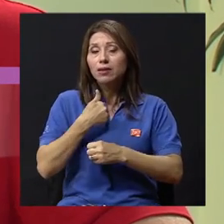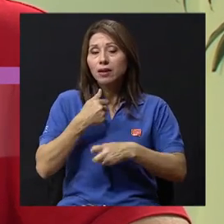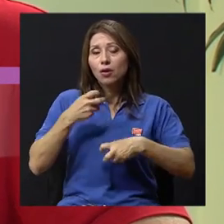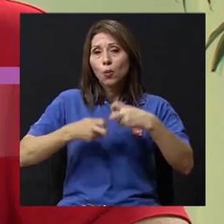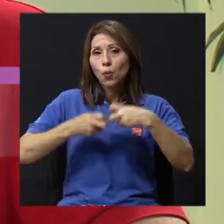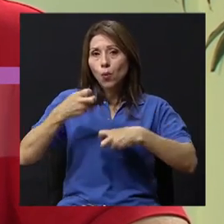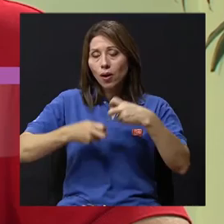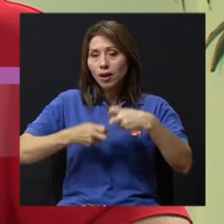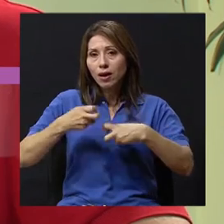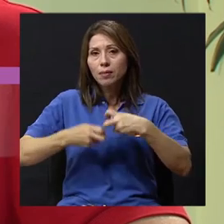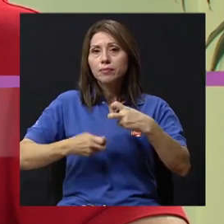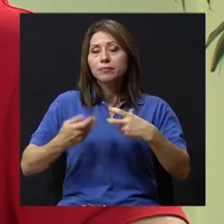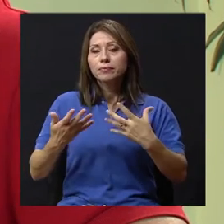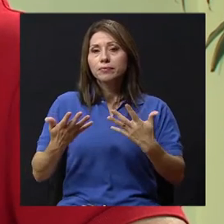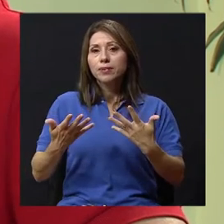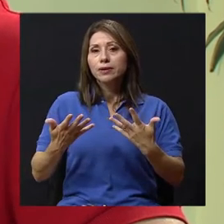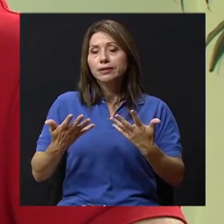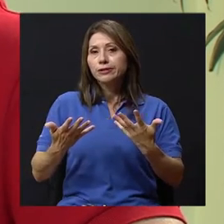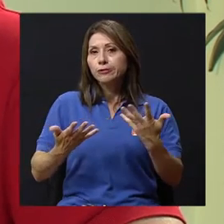problemas de tipo